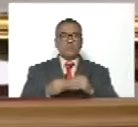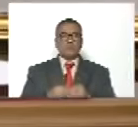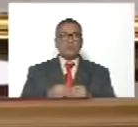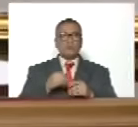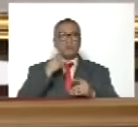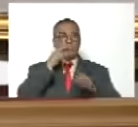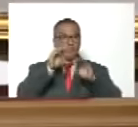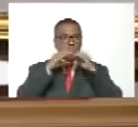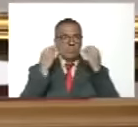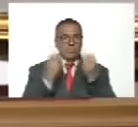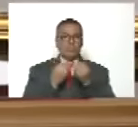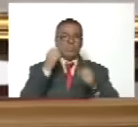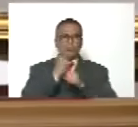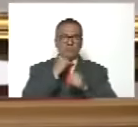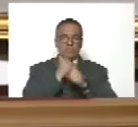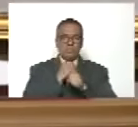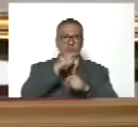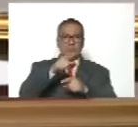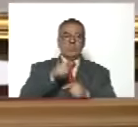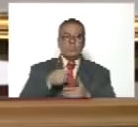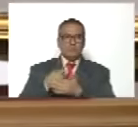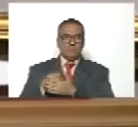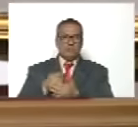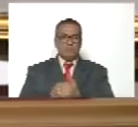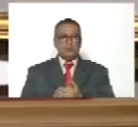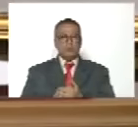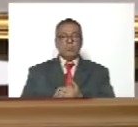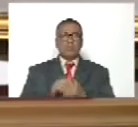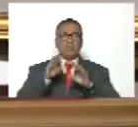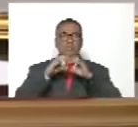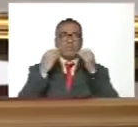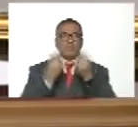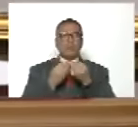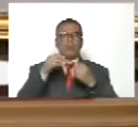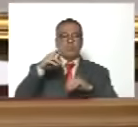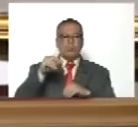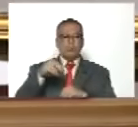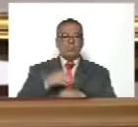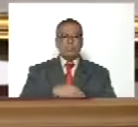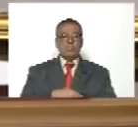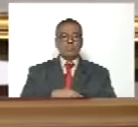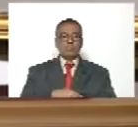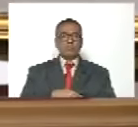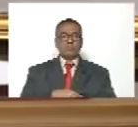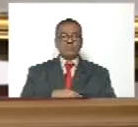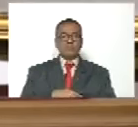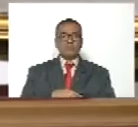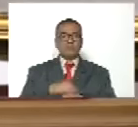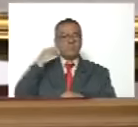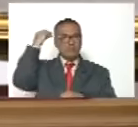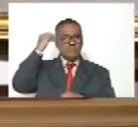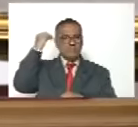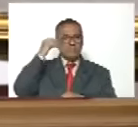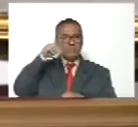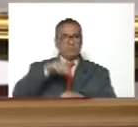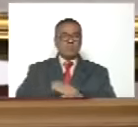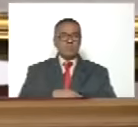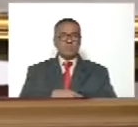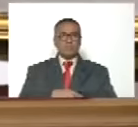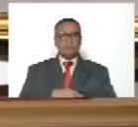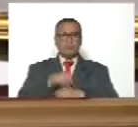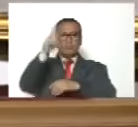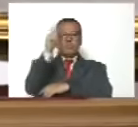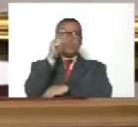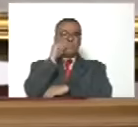la organización, funcionamiento y financiamiento de las organizaciones, etcétera. En consideración,